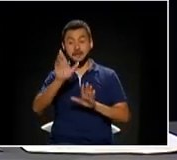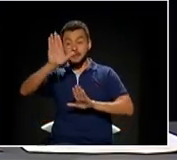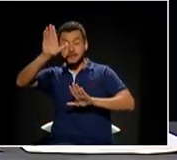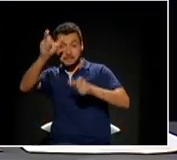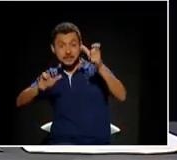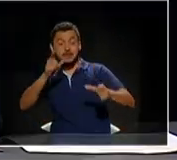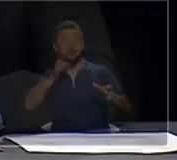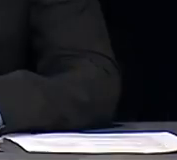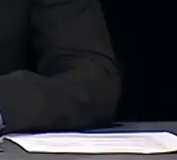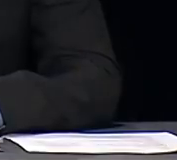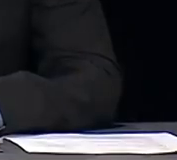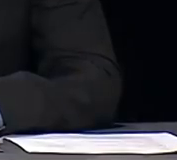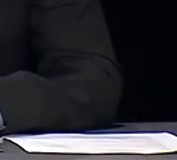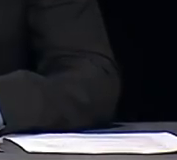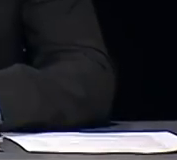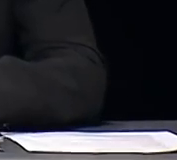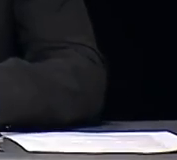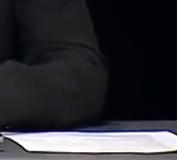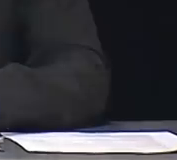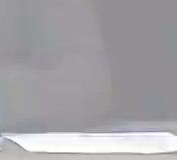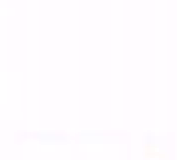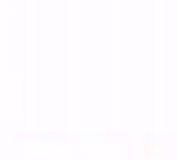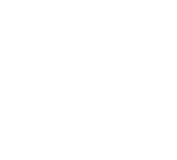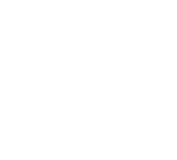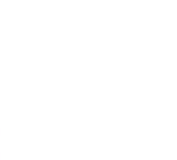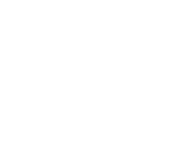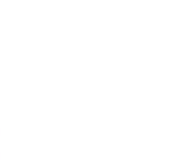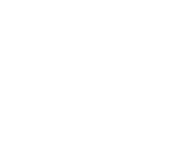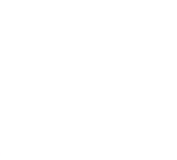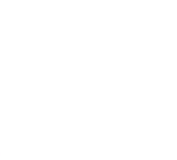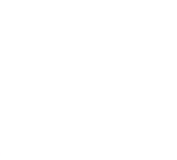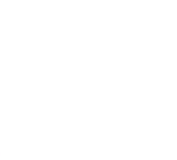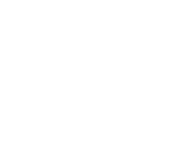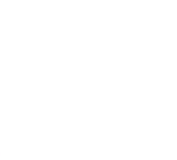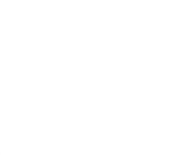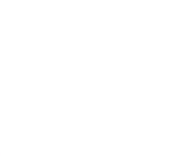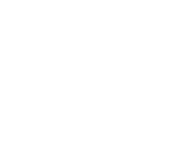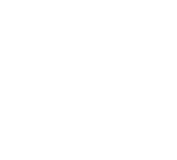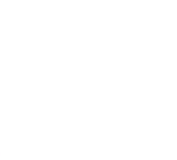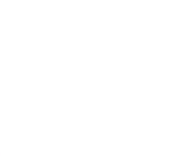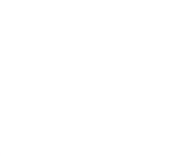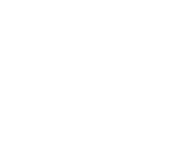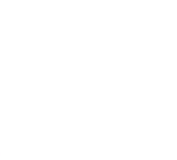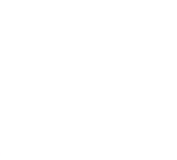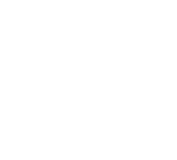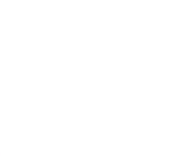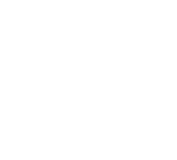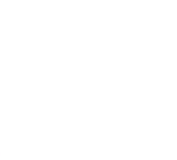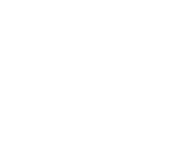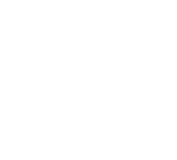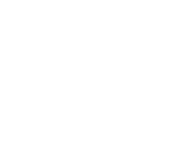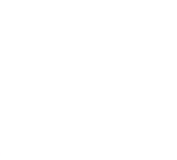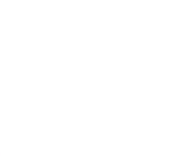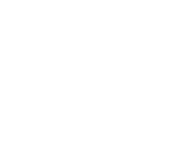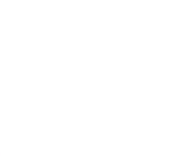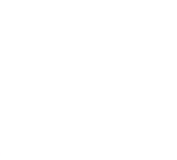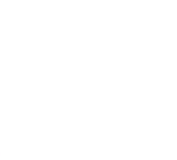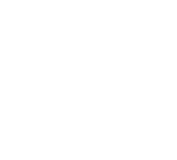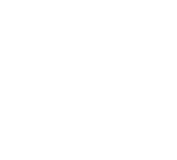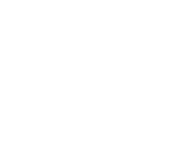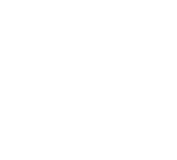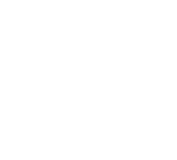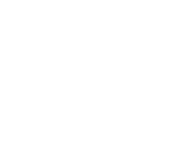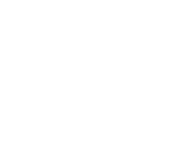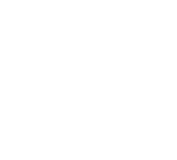un lugar de medellín para saber cuál pregunta deberán contestar es claro para todos es claro muy bien aquí están entonces